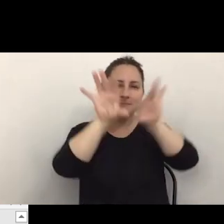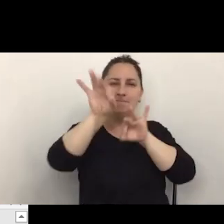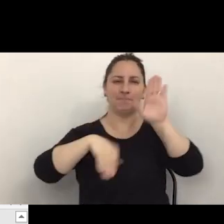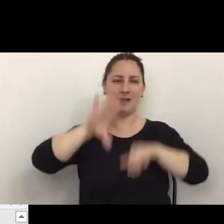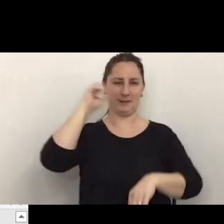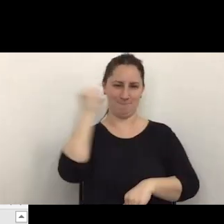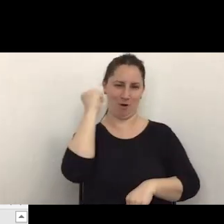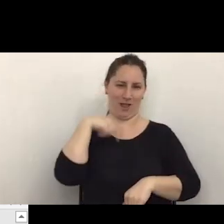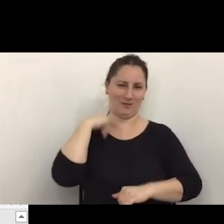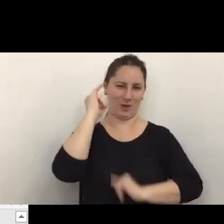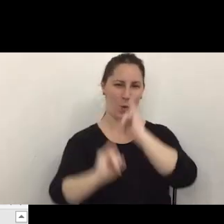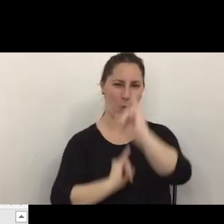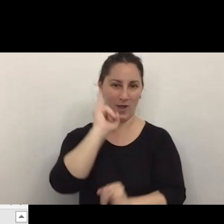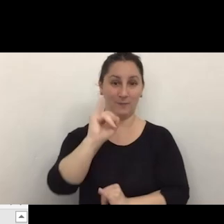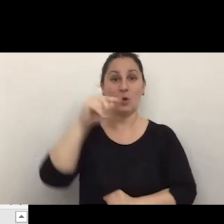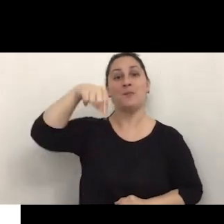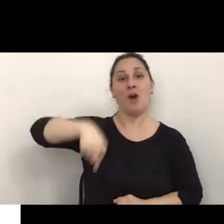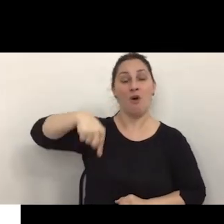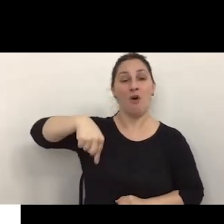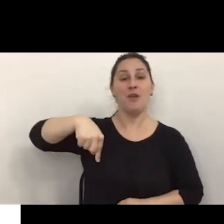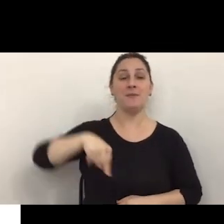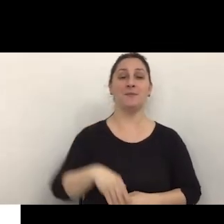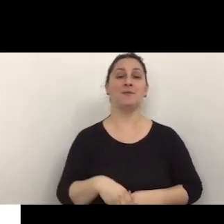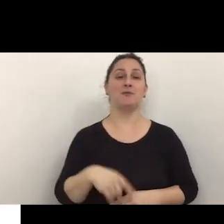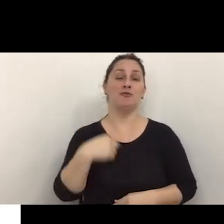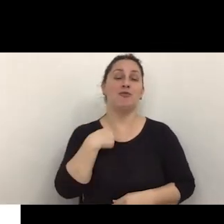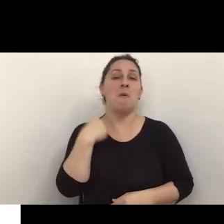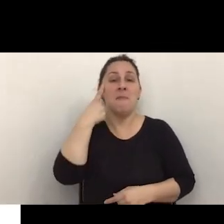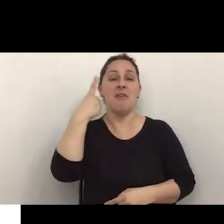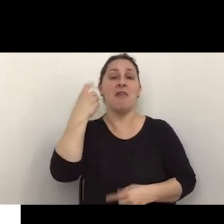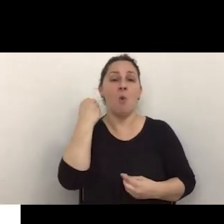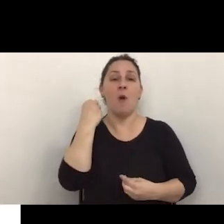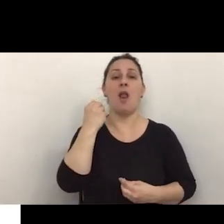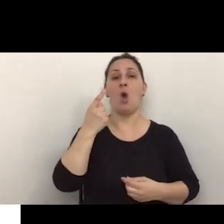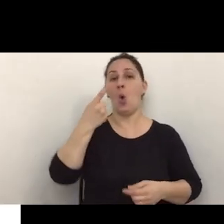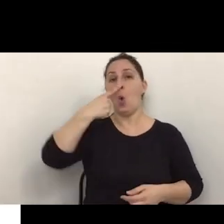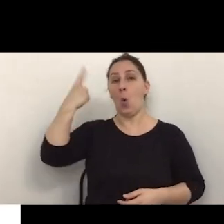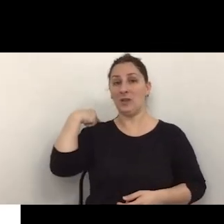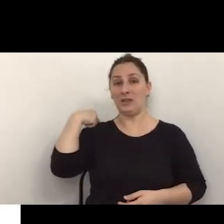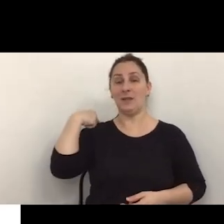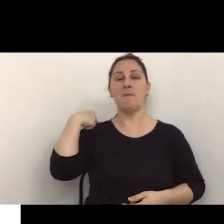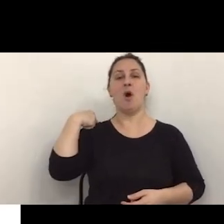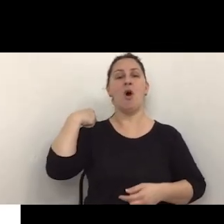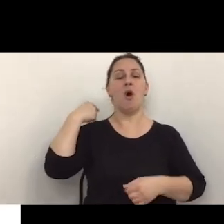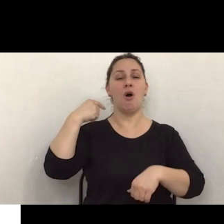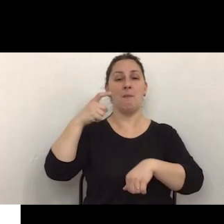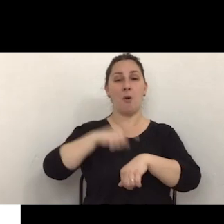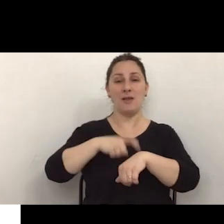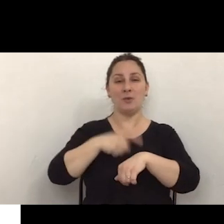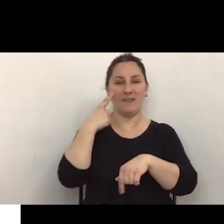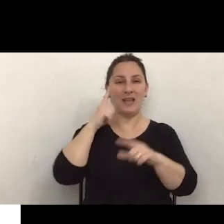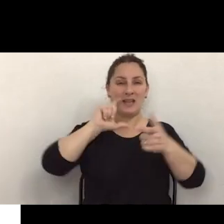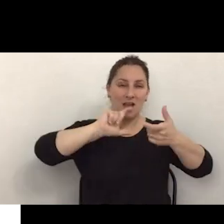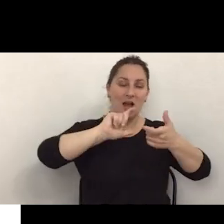relevantes. En esta oportunidad, yo lo que hice fue, tomando el último corte, si ustedes hacen un seguimiento de